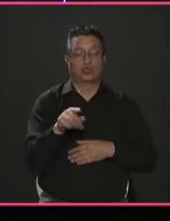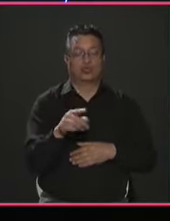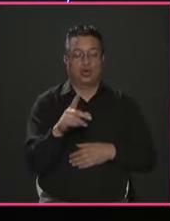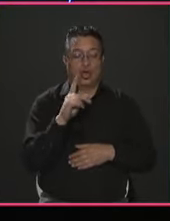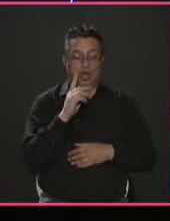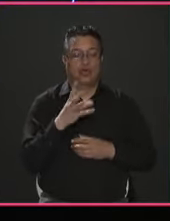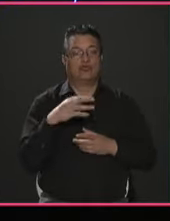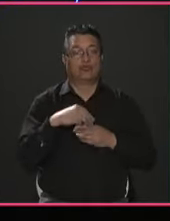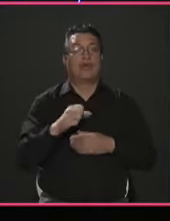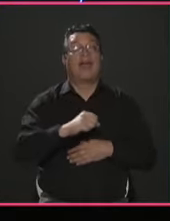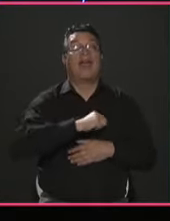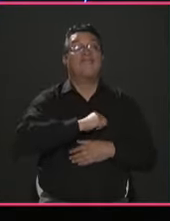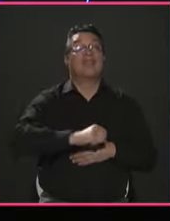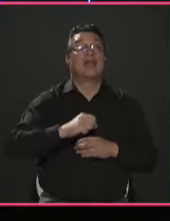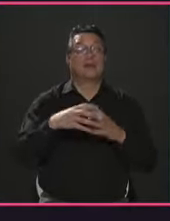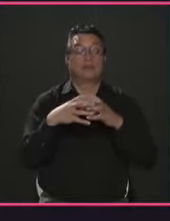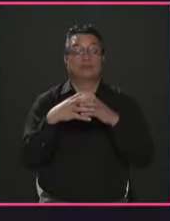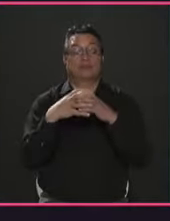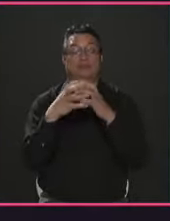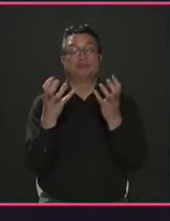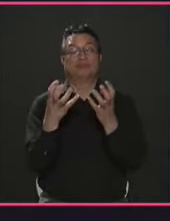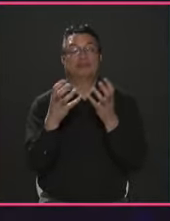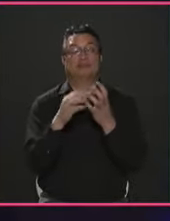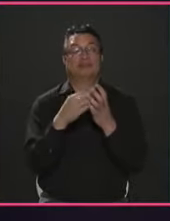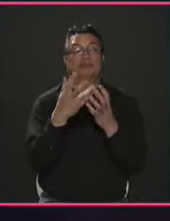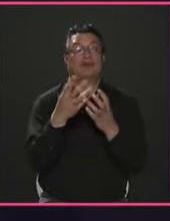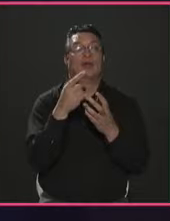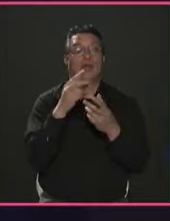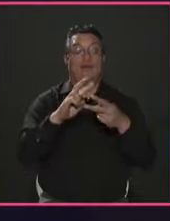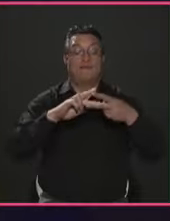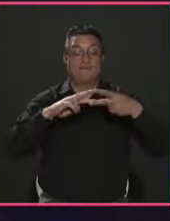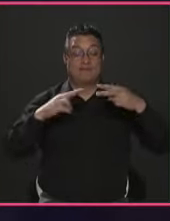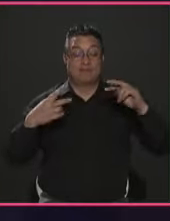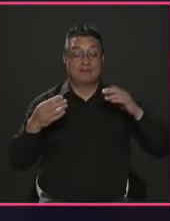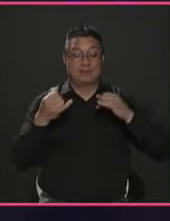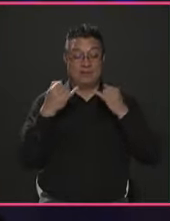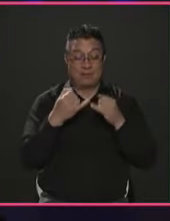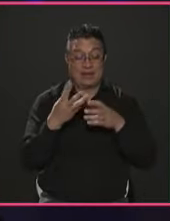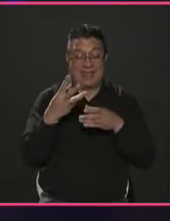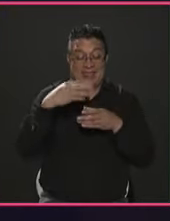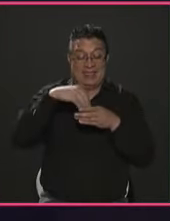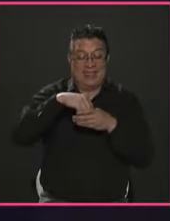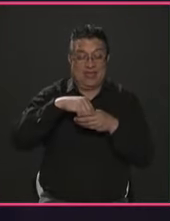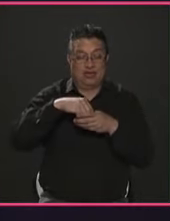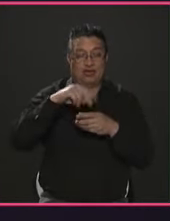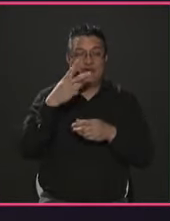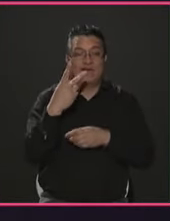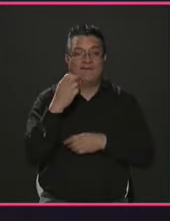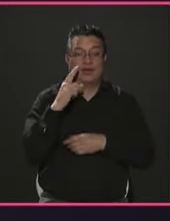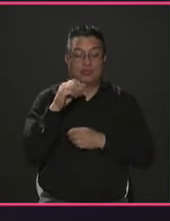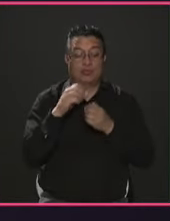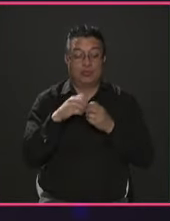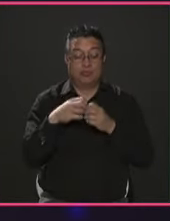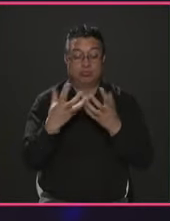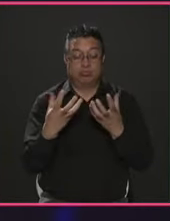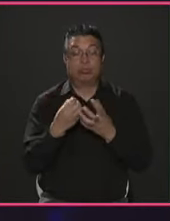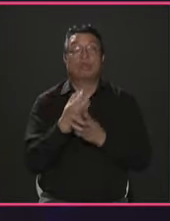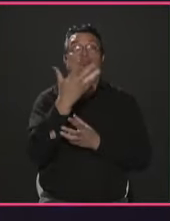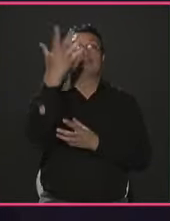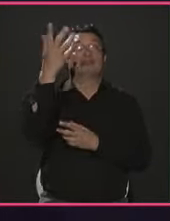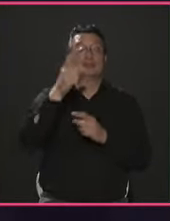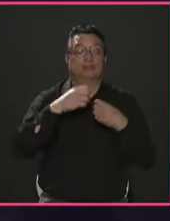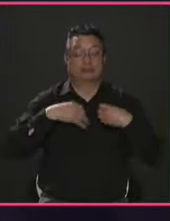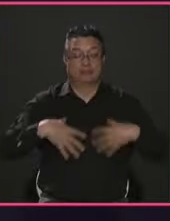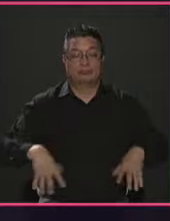virus para evitar que se abra hacer que la información genética se mantenga dentro del virus y evitar que el virus suelte esta información